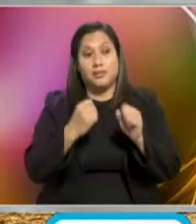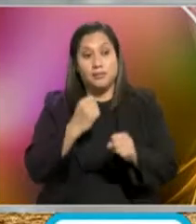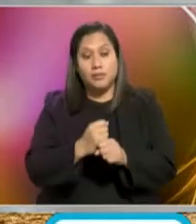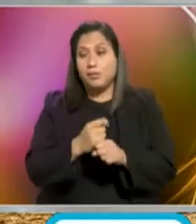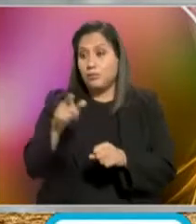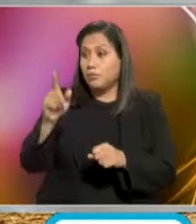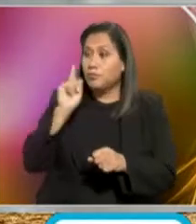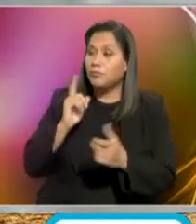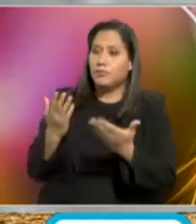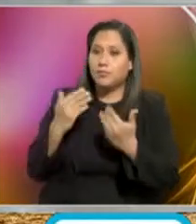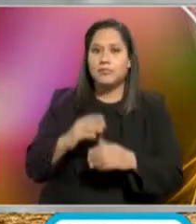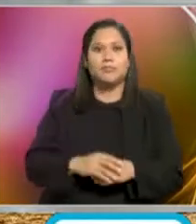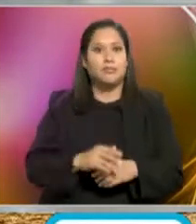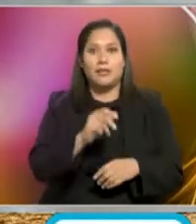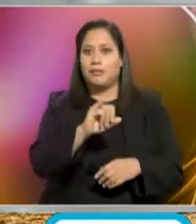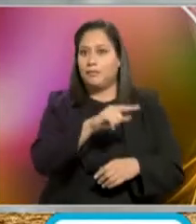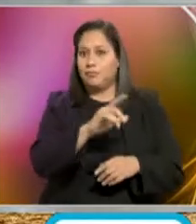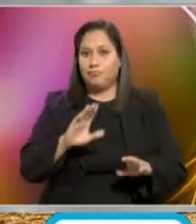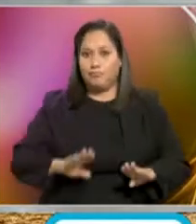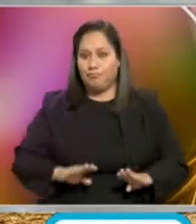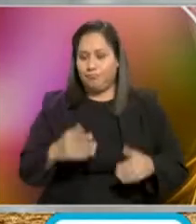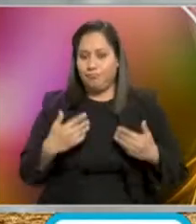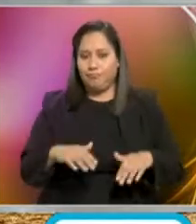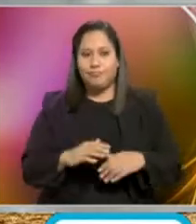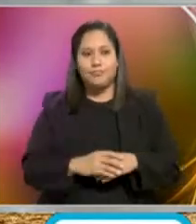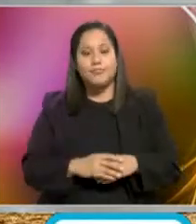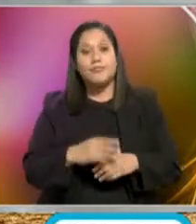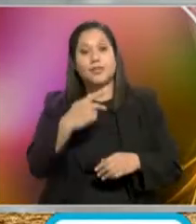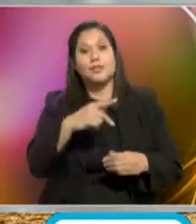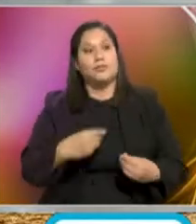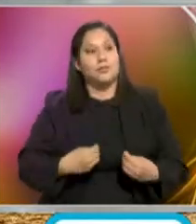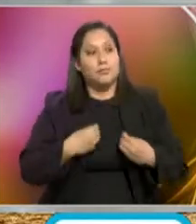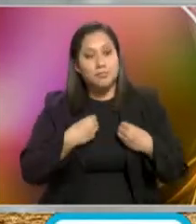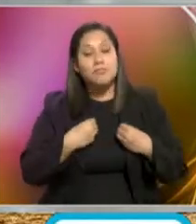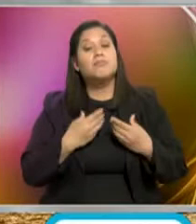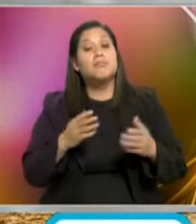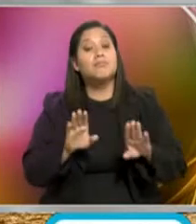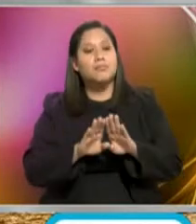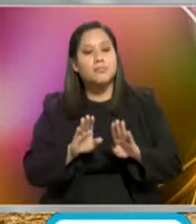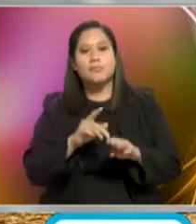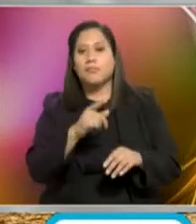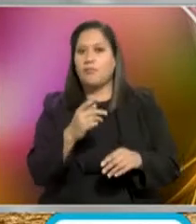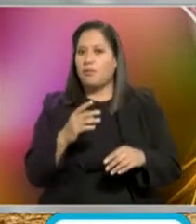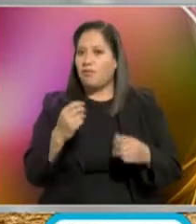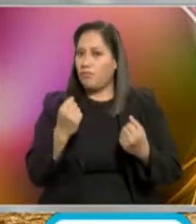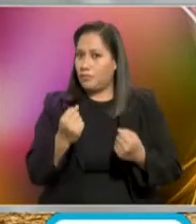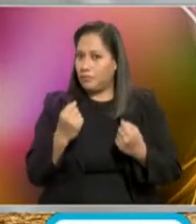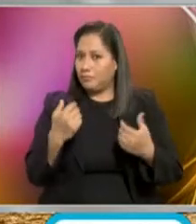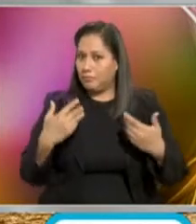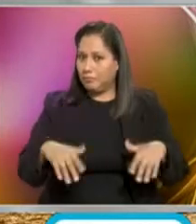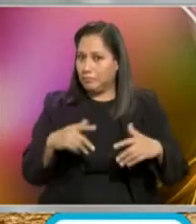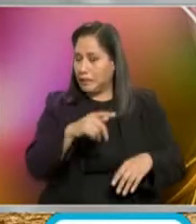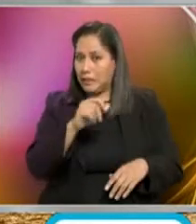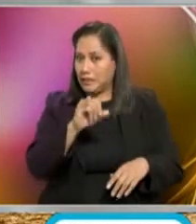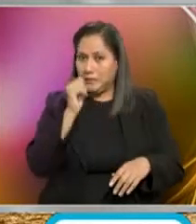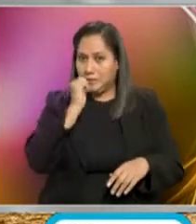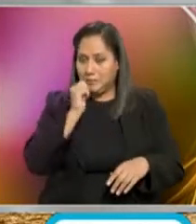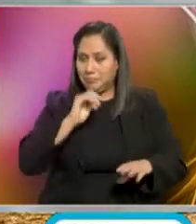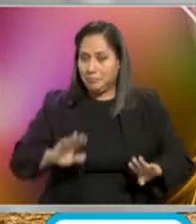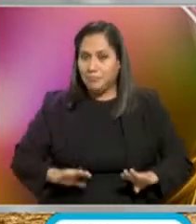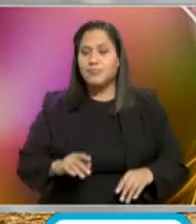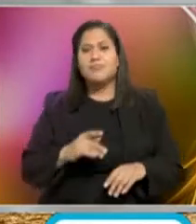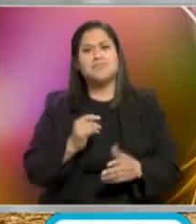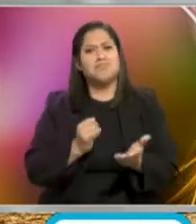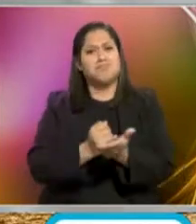así de ese calibre. era José Ahora Alfredo. sí que su vida la llevó de una forma muy intensa, Al en todos los límite. aspectos, En todos. claro, ¿no? Sí,